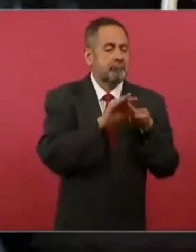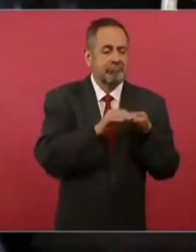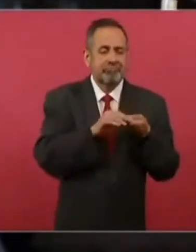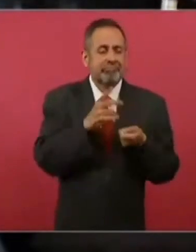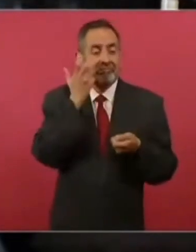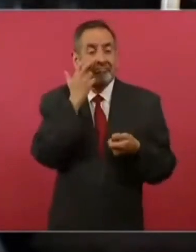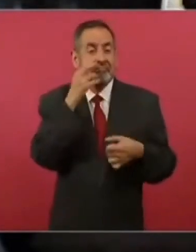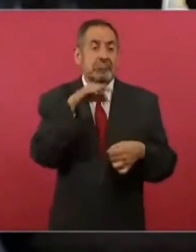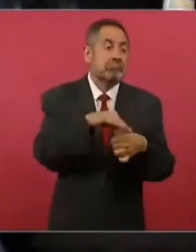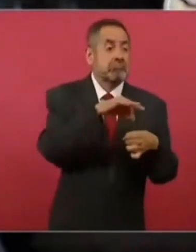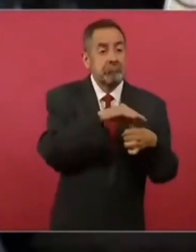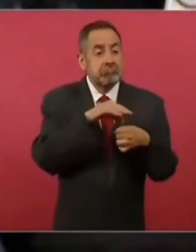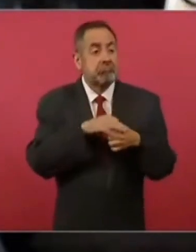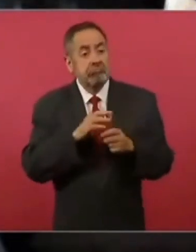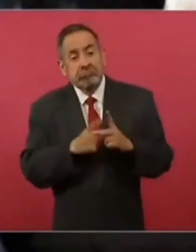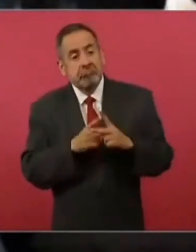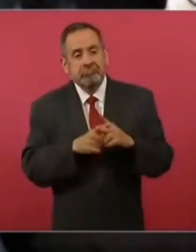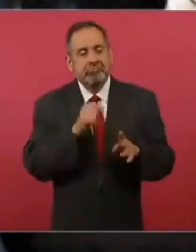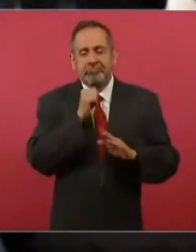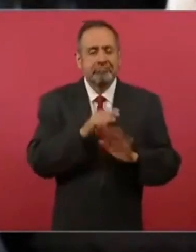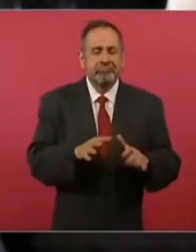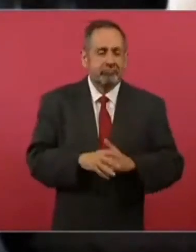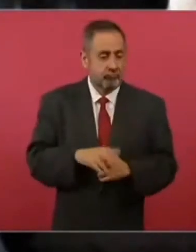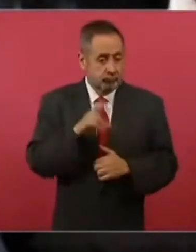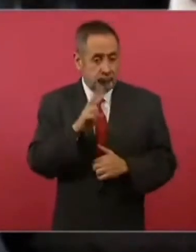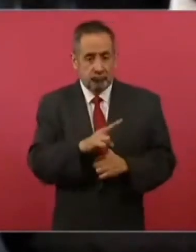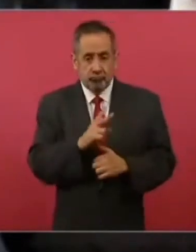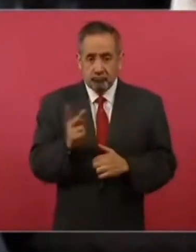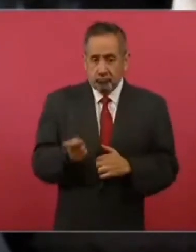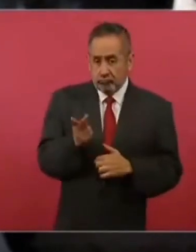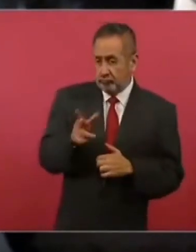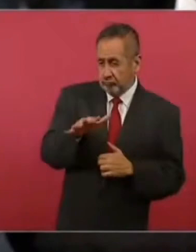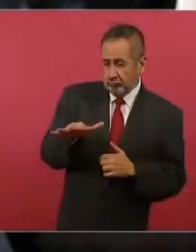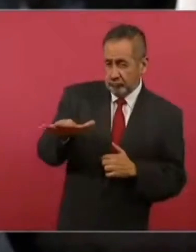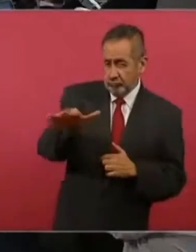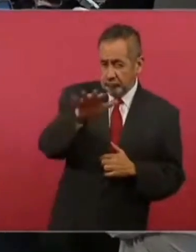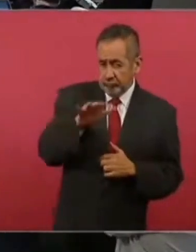y que no se le está tomando en cuenta pues a la ciudadanía, presidente.